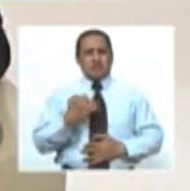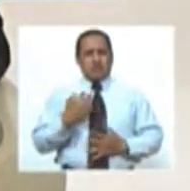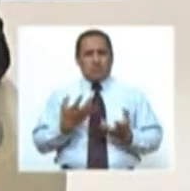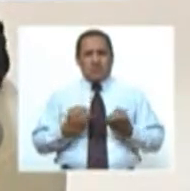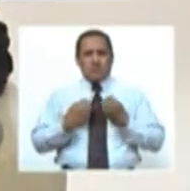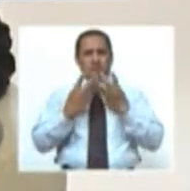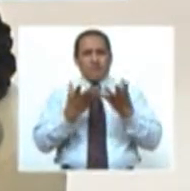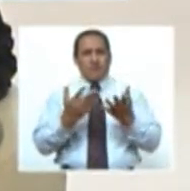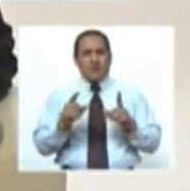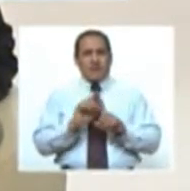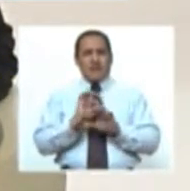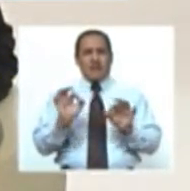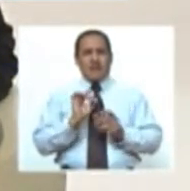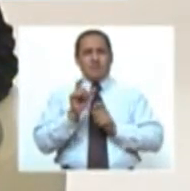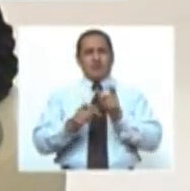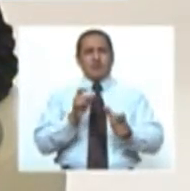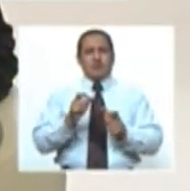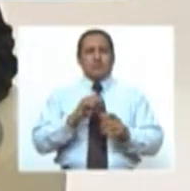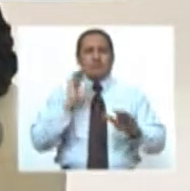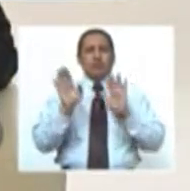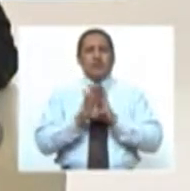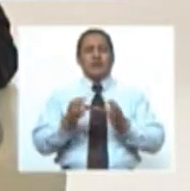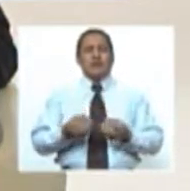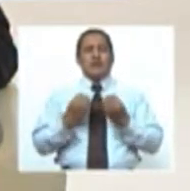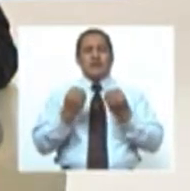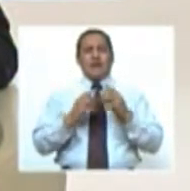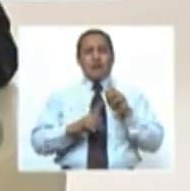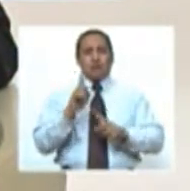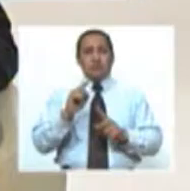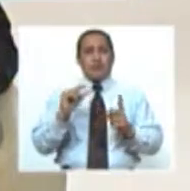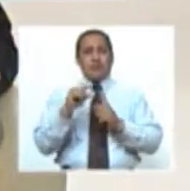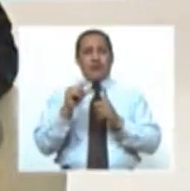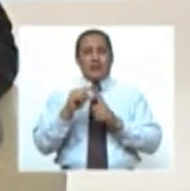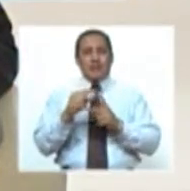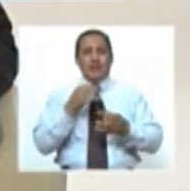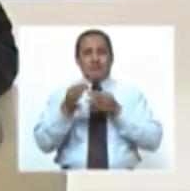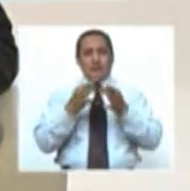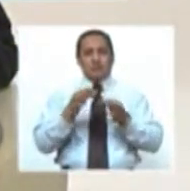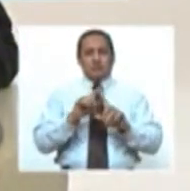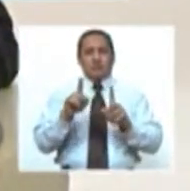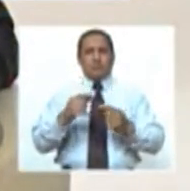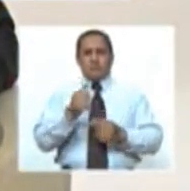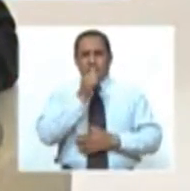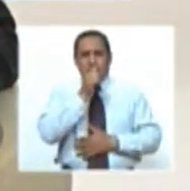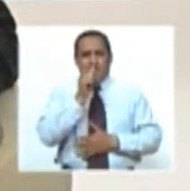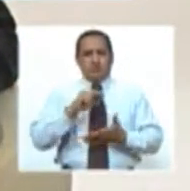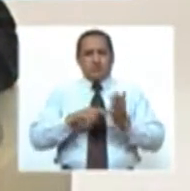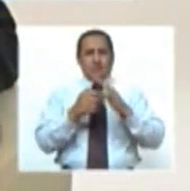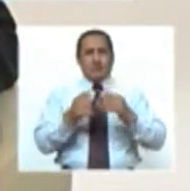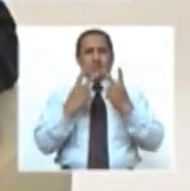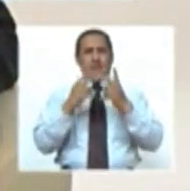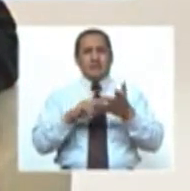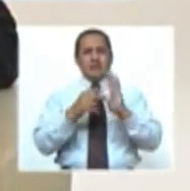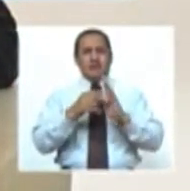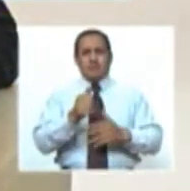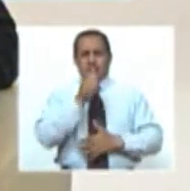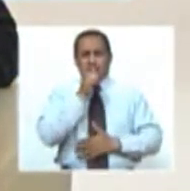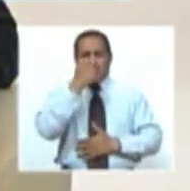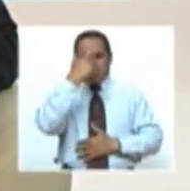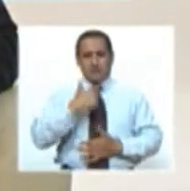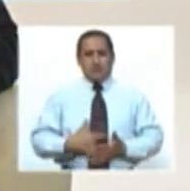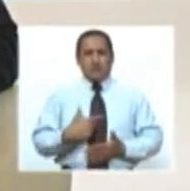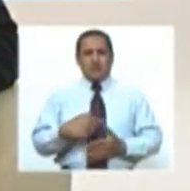no queremos que sean de conocimiento público, porque por la misma palabra de ser sensibles ustedes podrán advertir que se trata de